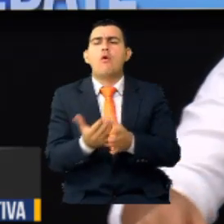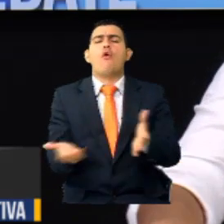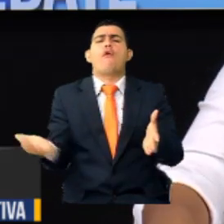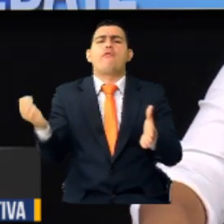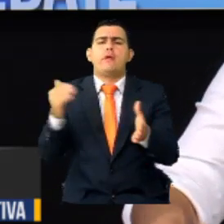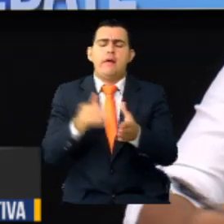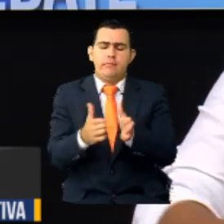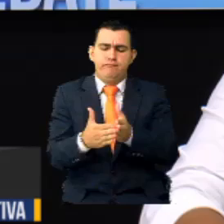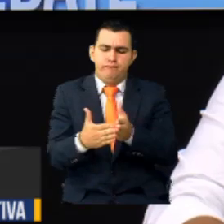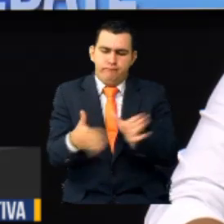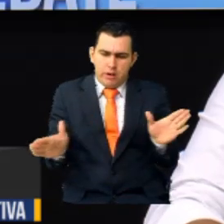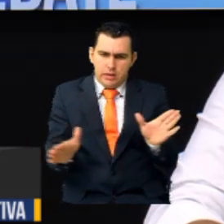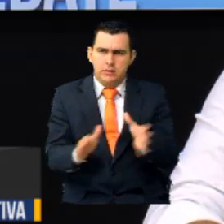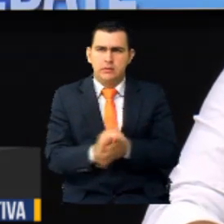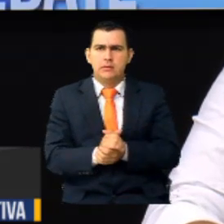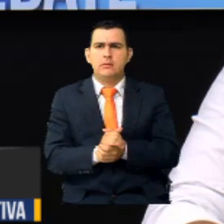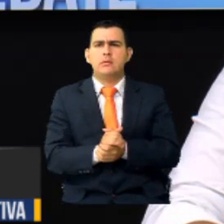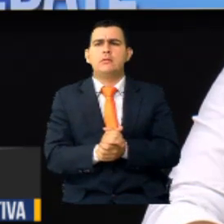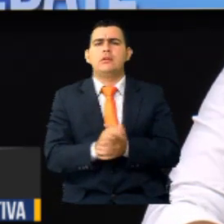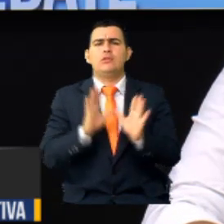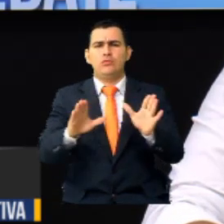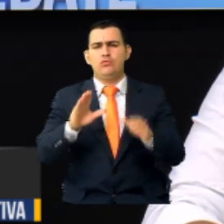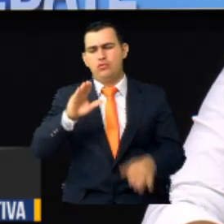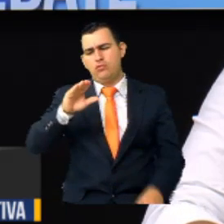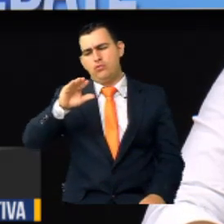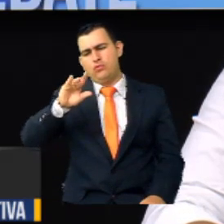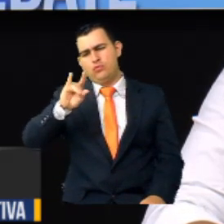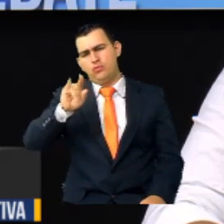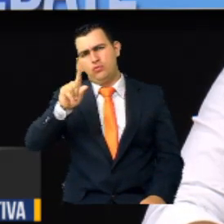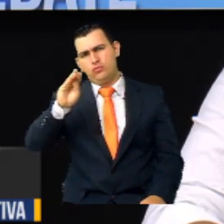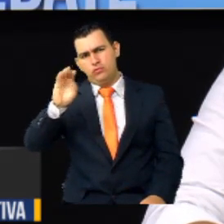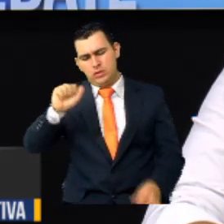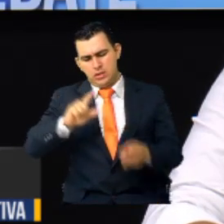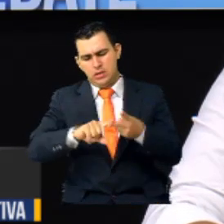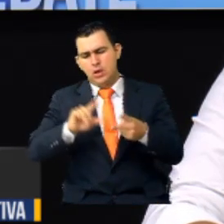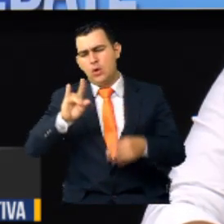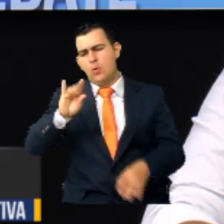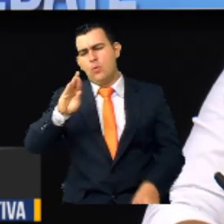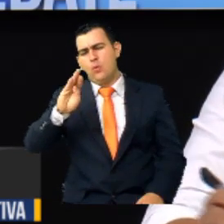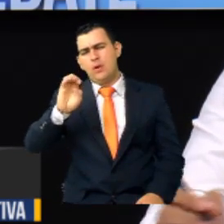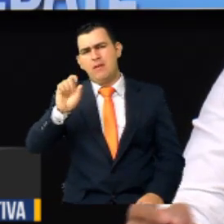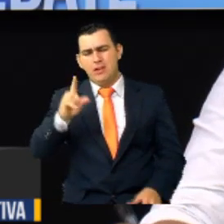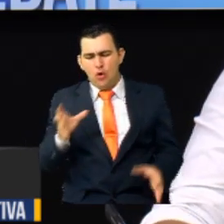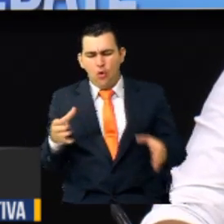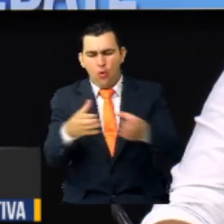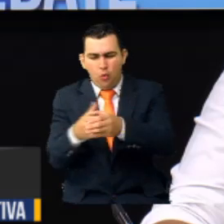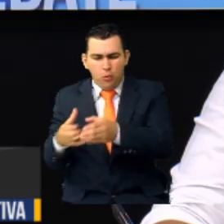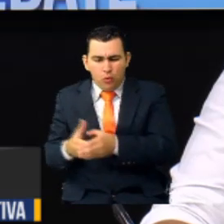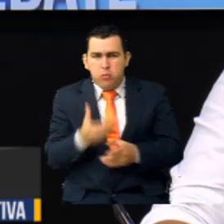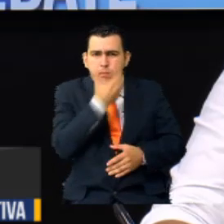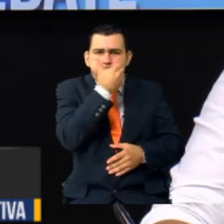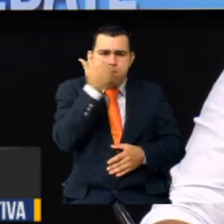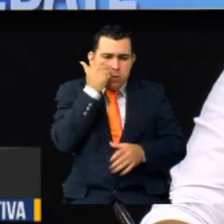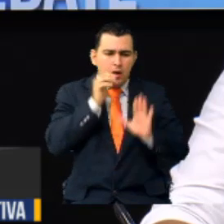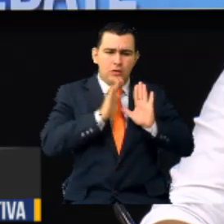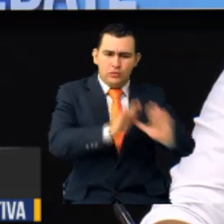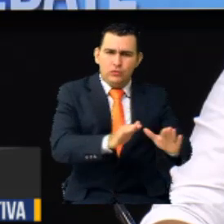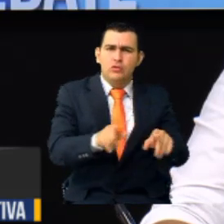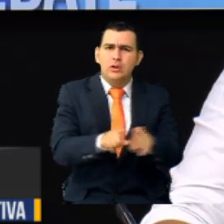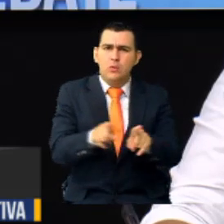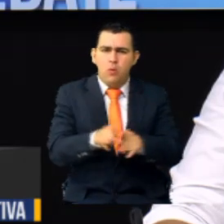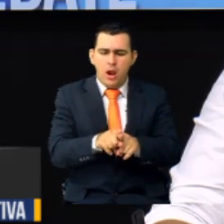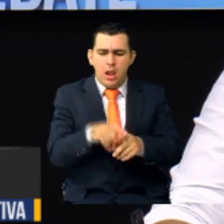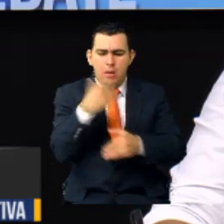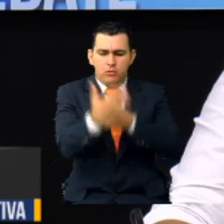plan Usuga, el plan de los urabeños y una cantidad. Eso significa que son dos procesos